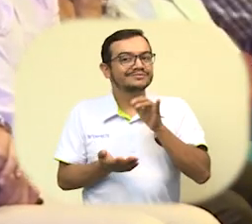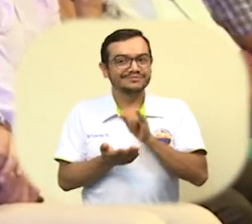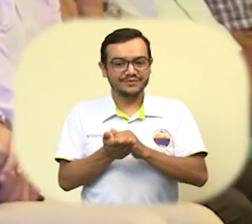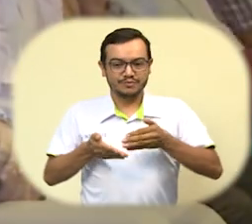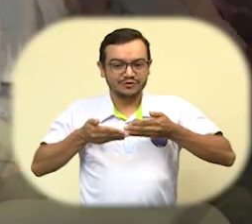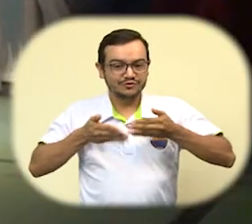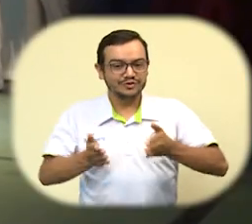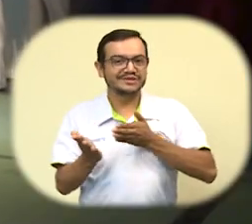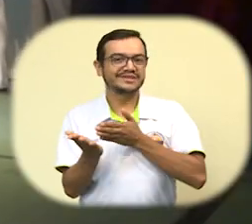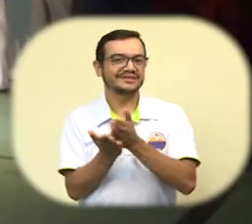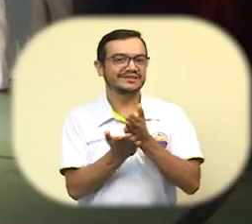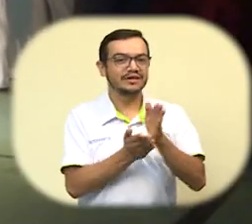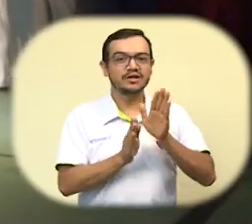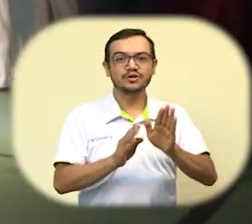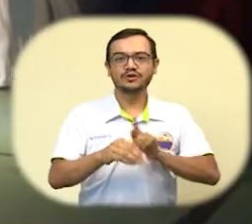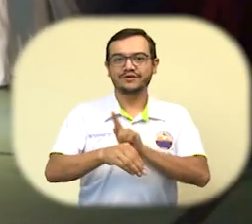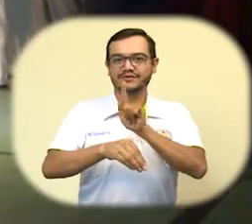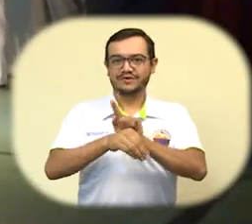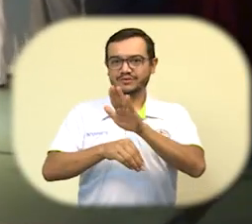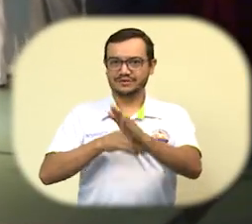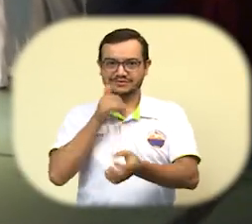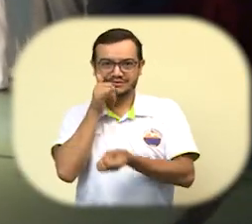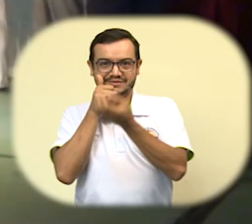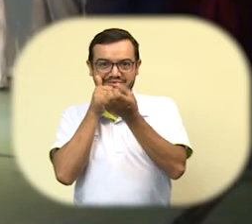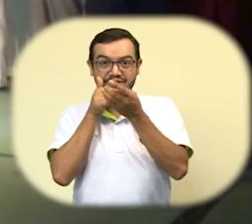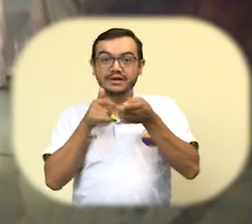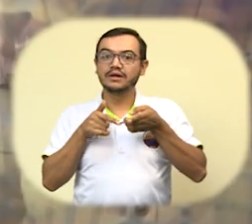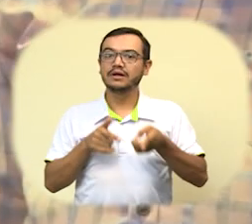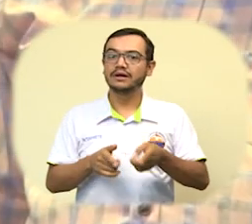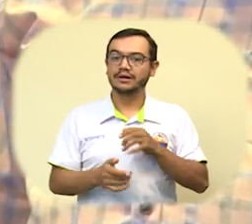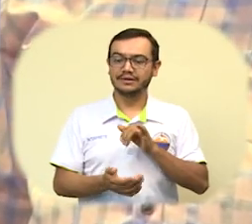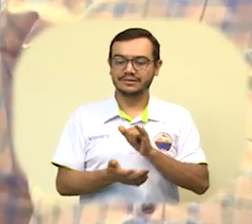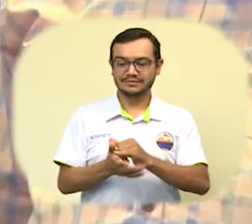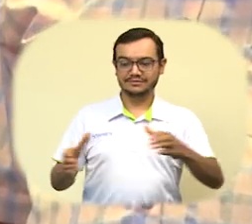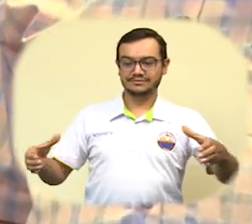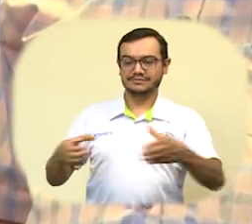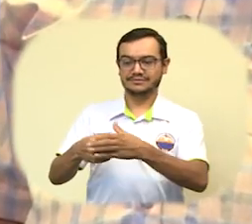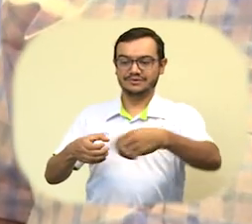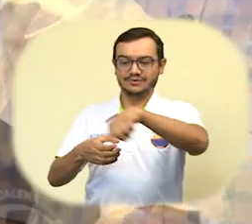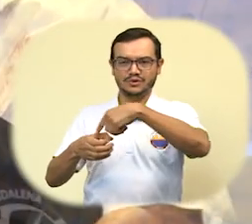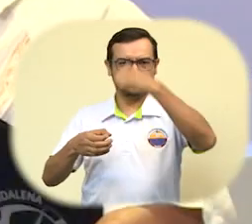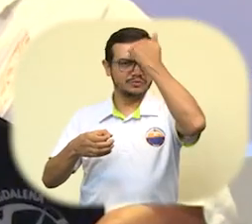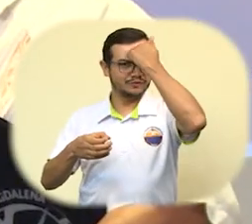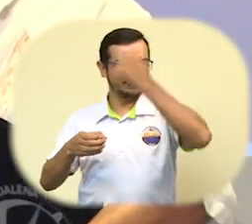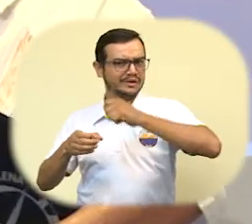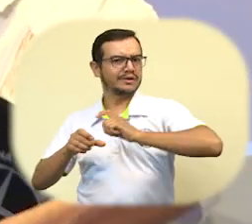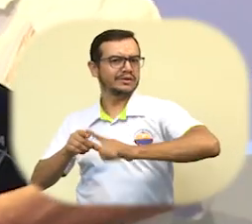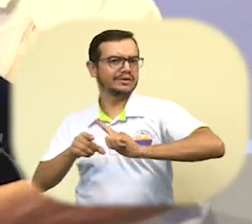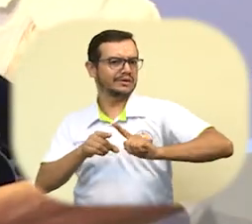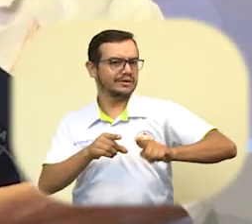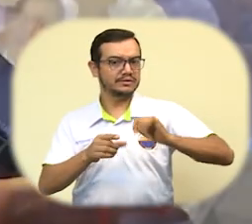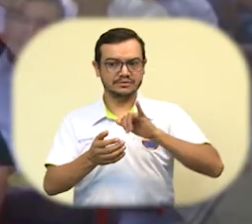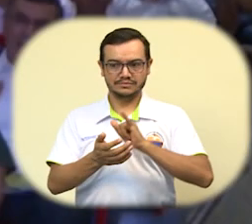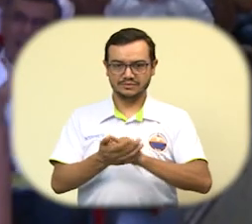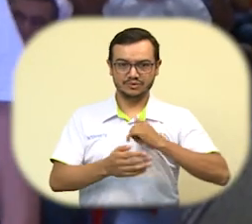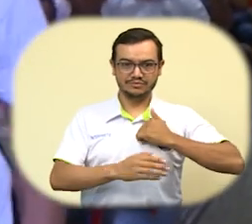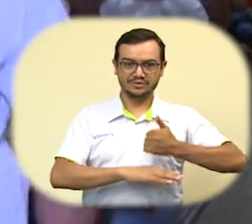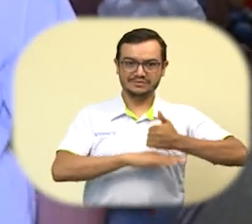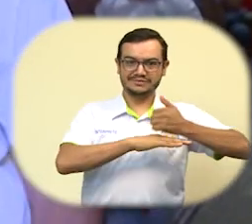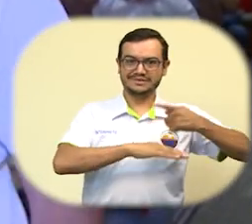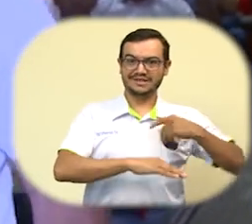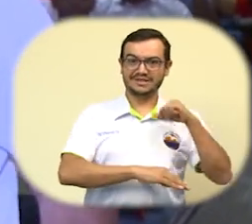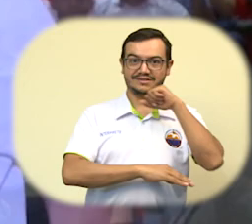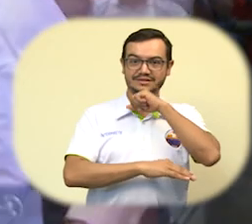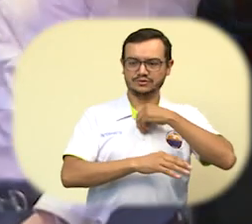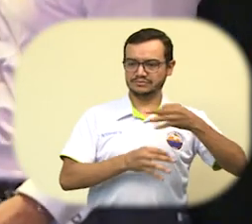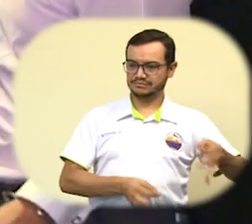durante la presentación de la nueva oferta de la Facultad de Ciencias de la Educación, en donde los profesionales en distintas áreas recibieron por parte